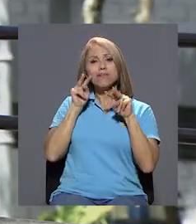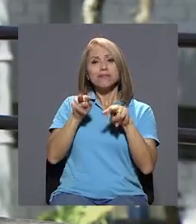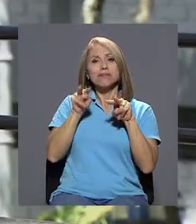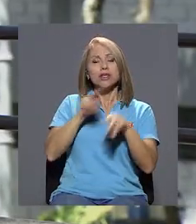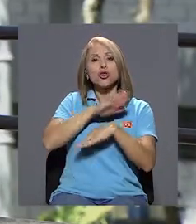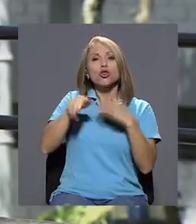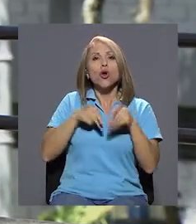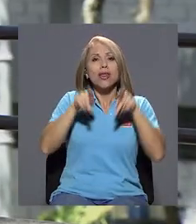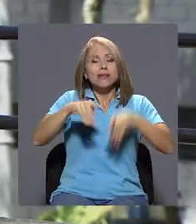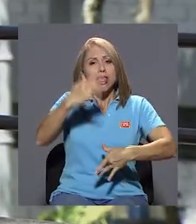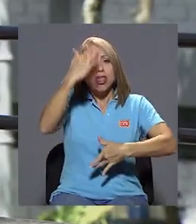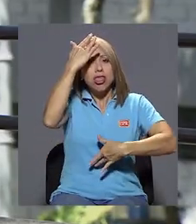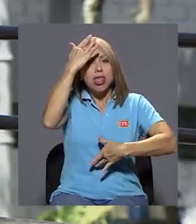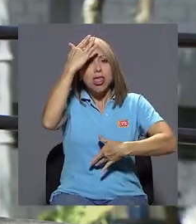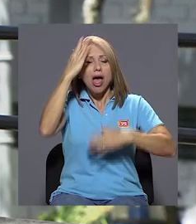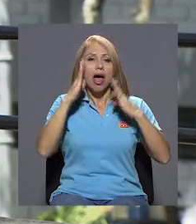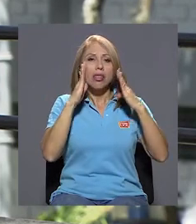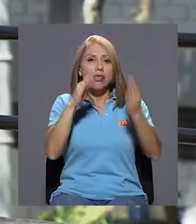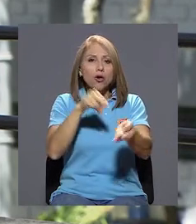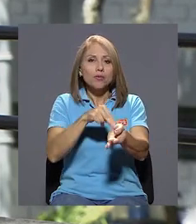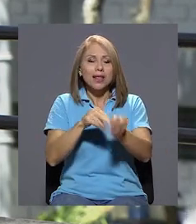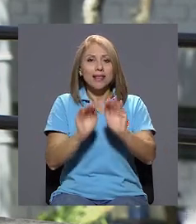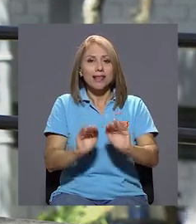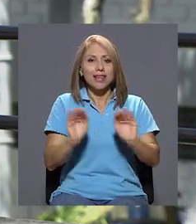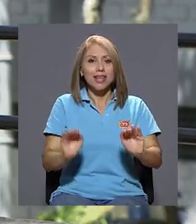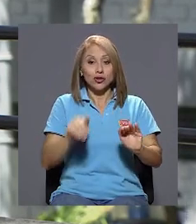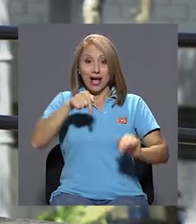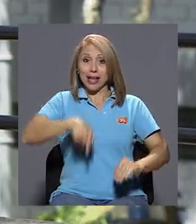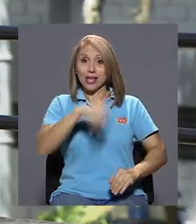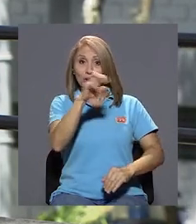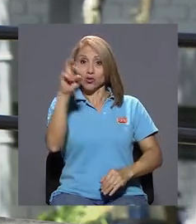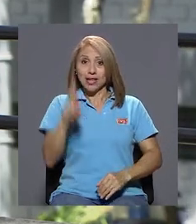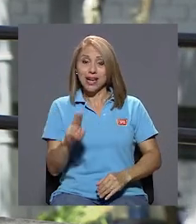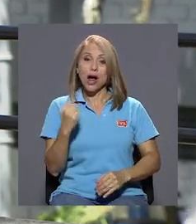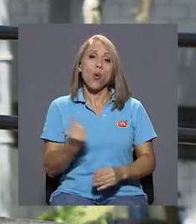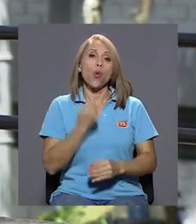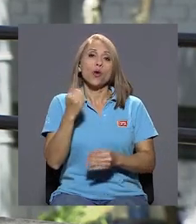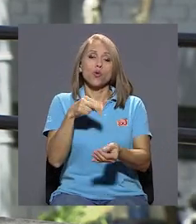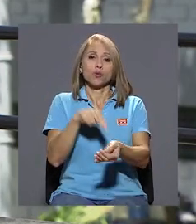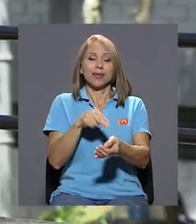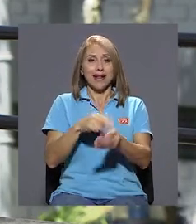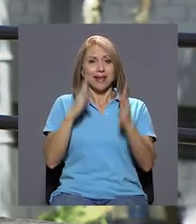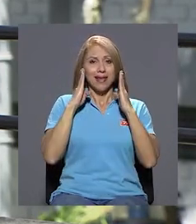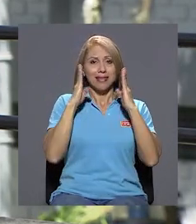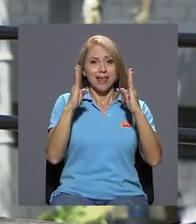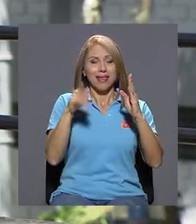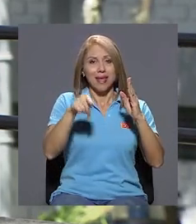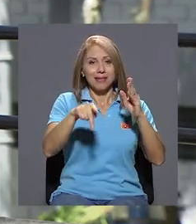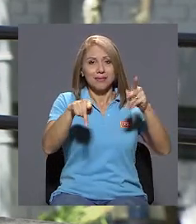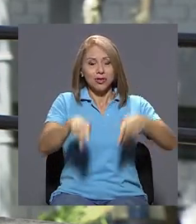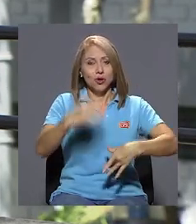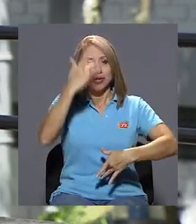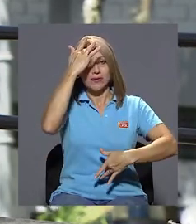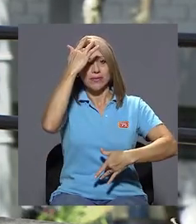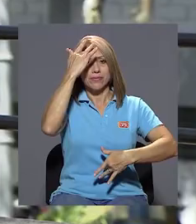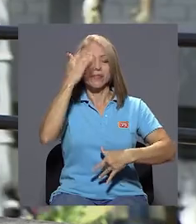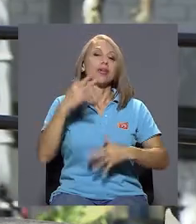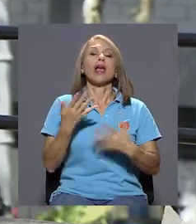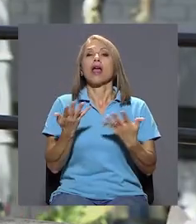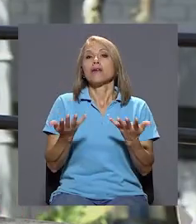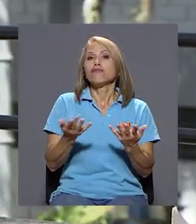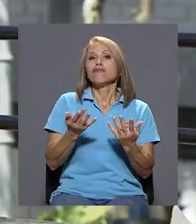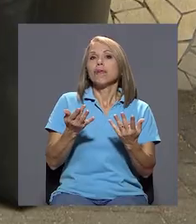vela por todos los pacientes que son atendidos en el Hospital de Niños, y el Hospital de Niños aquí en Costa Rica es el único centro médico que atiende a esta